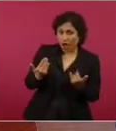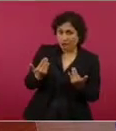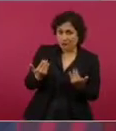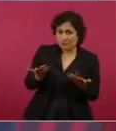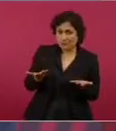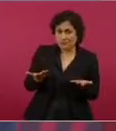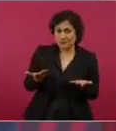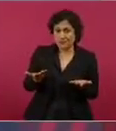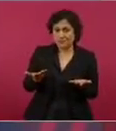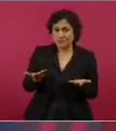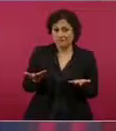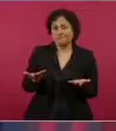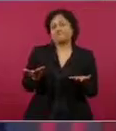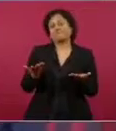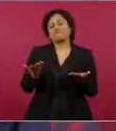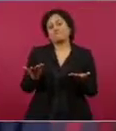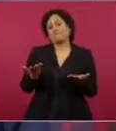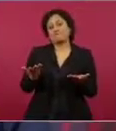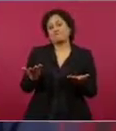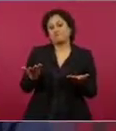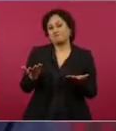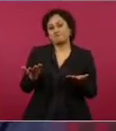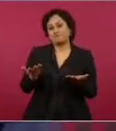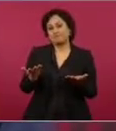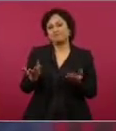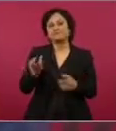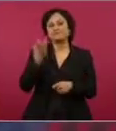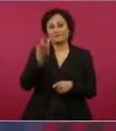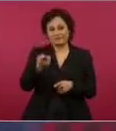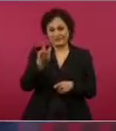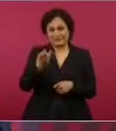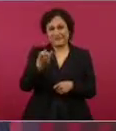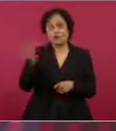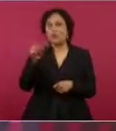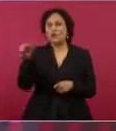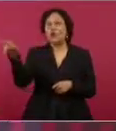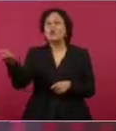la consigna de que la calumnia, cuando no mancha, tizna. Pero no hay ningún problema.